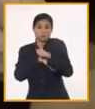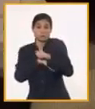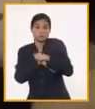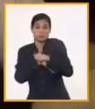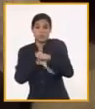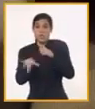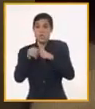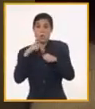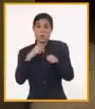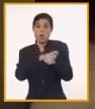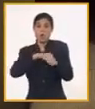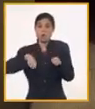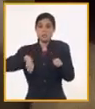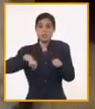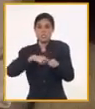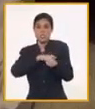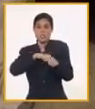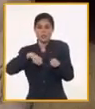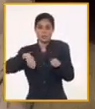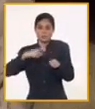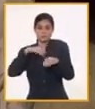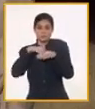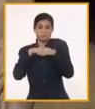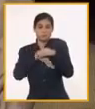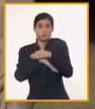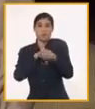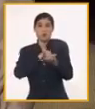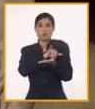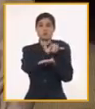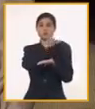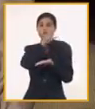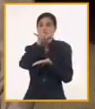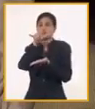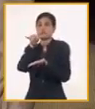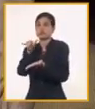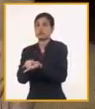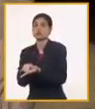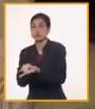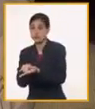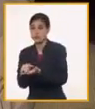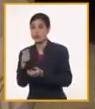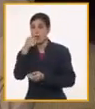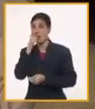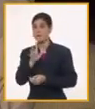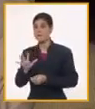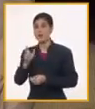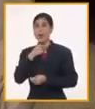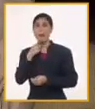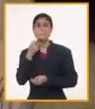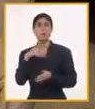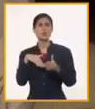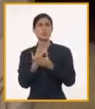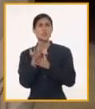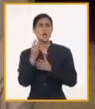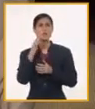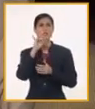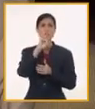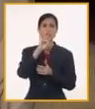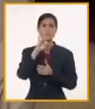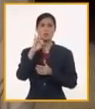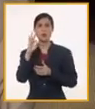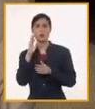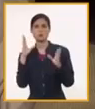cinta ahí, y hasta el Congo llegué así. Dormí como 6, 7, 8 días, no sé cuánto dormí yo